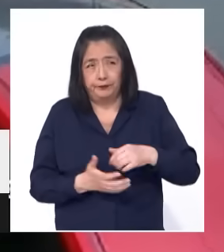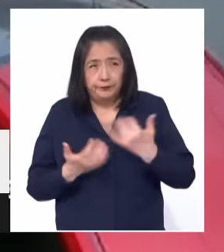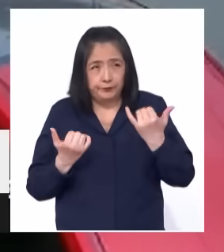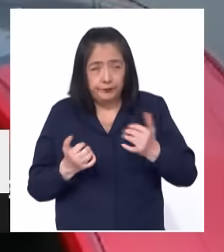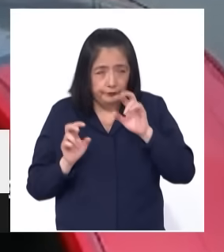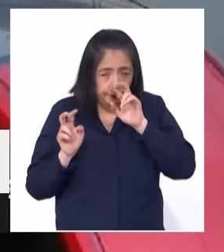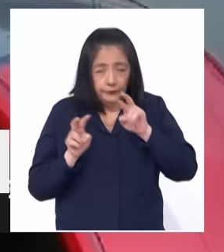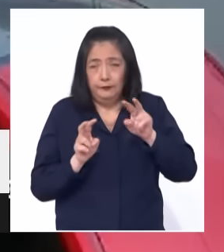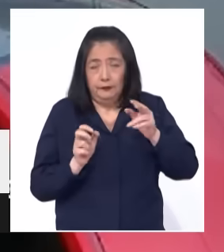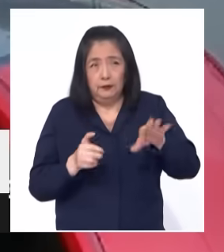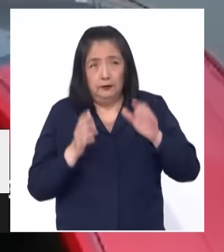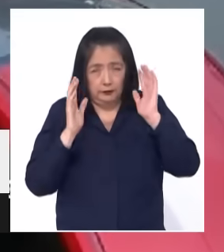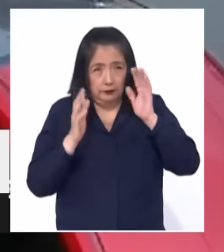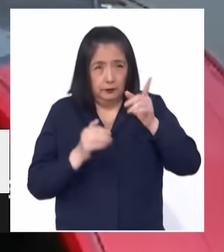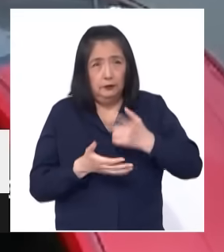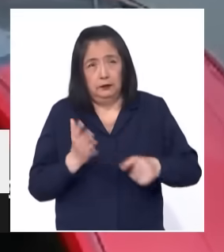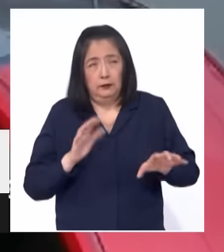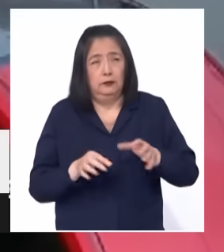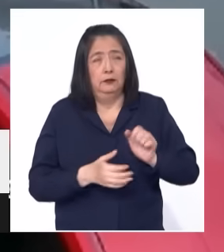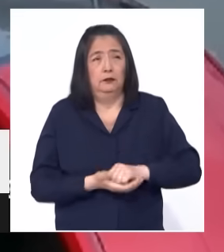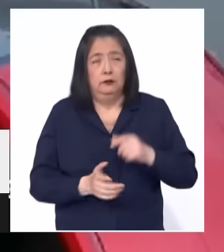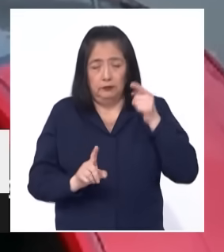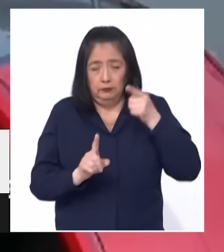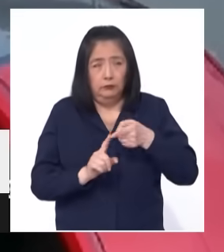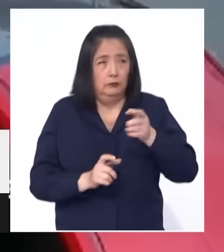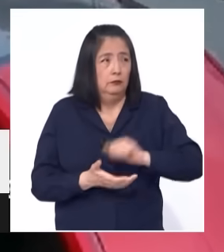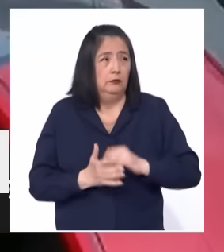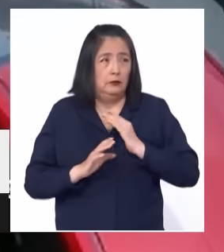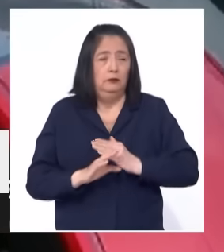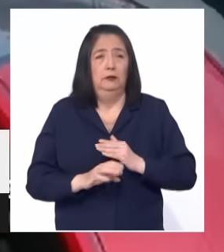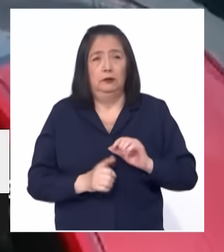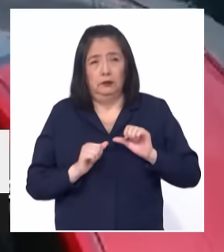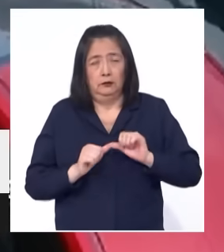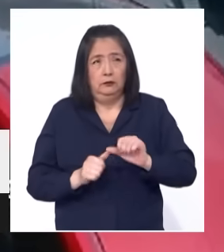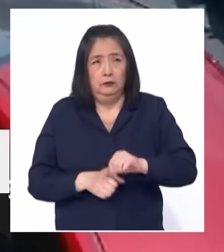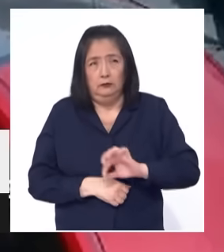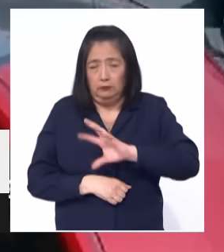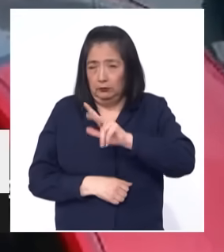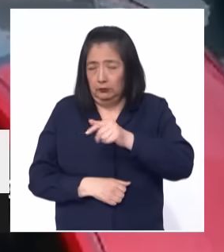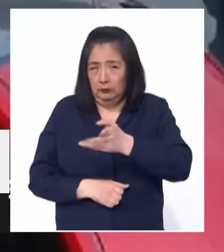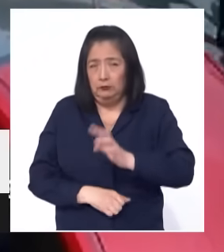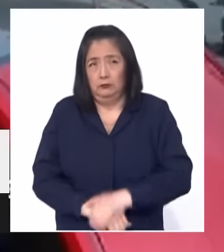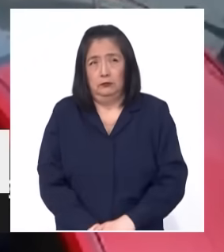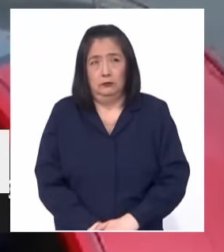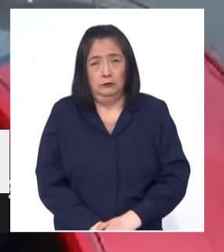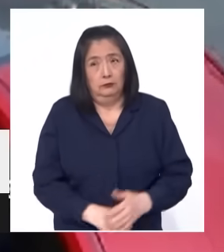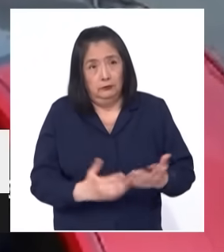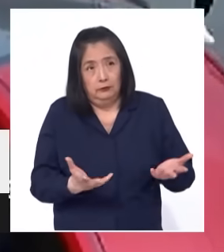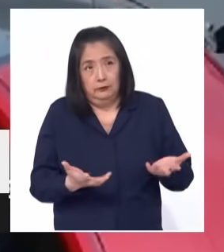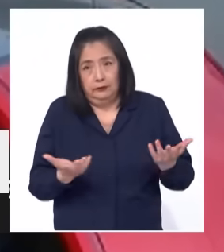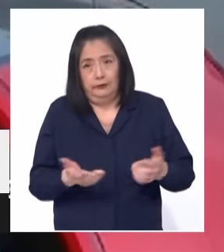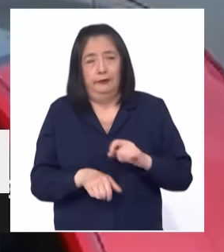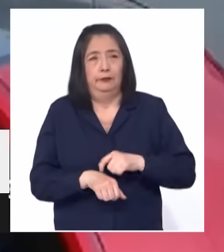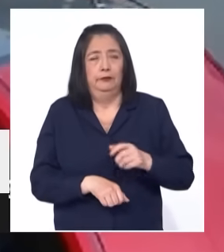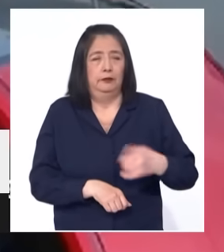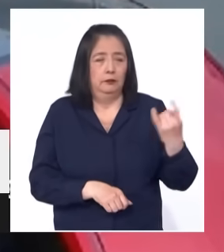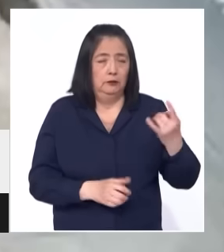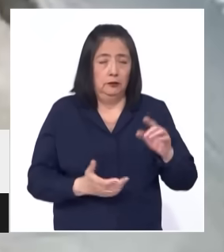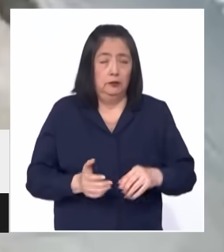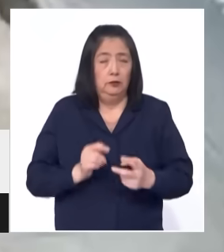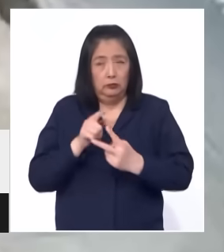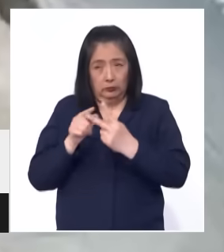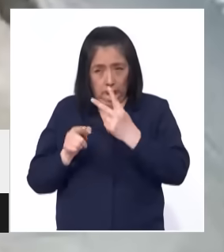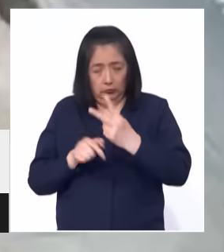están escuchando hagan algo ya concreto para evitar que continúe esta ola de delincuencia aún en estado de emergencia? Solo dos